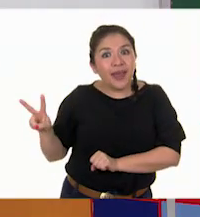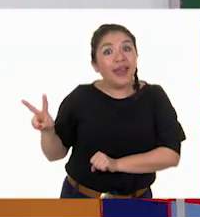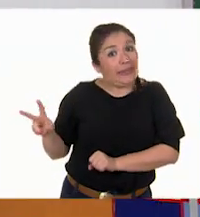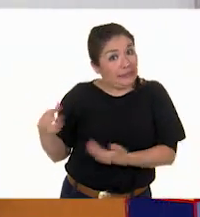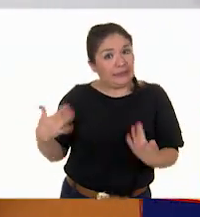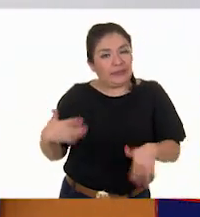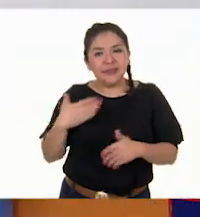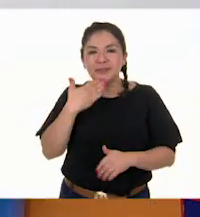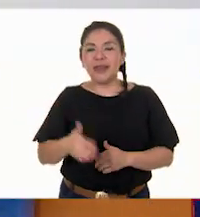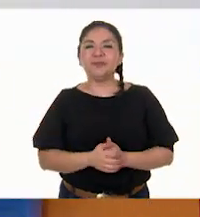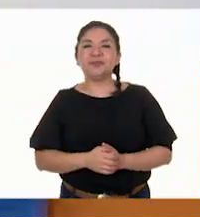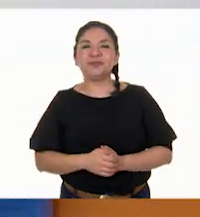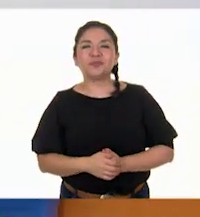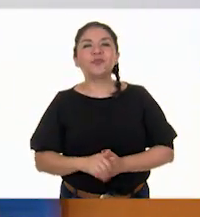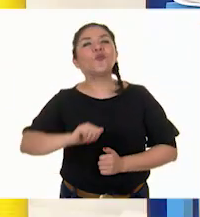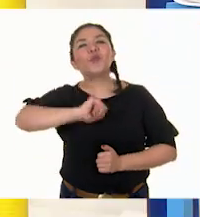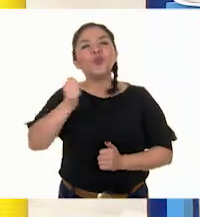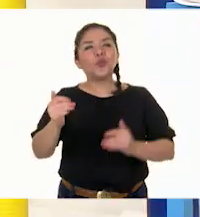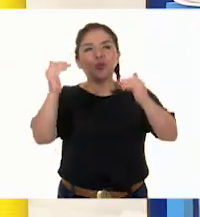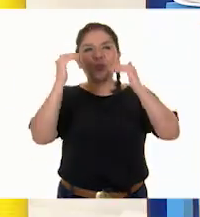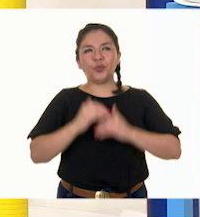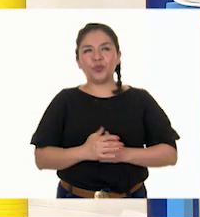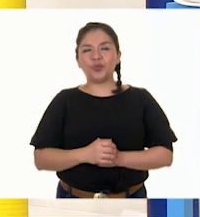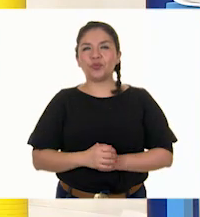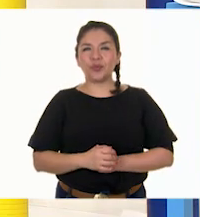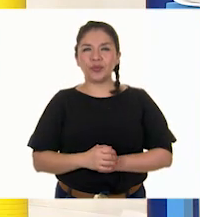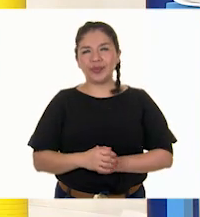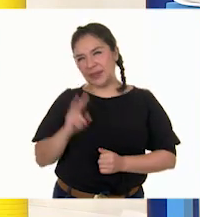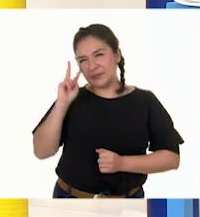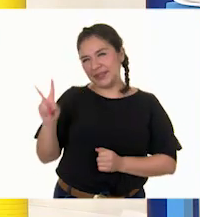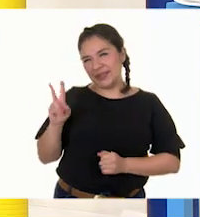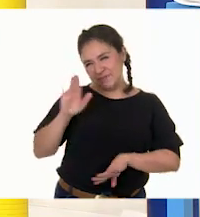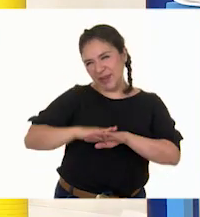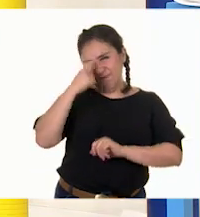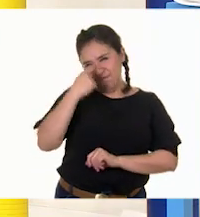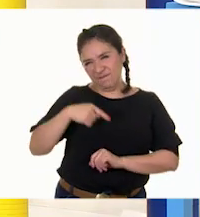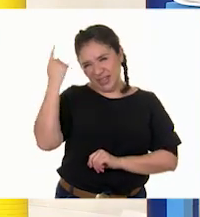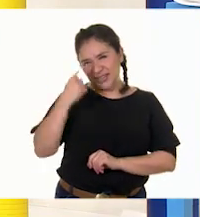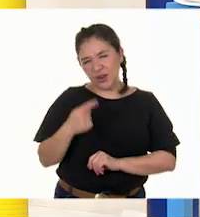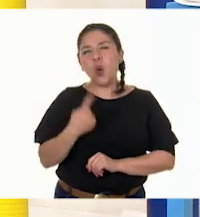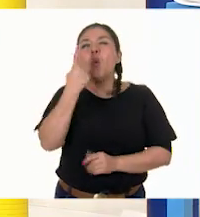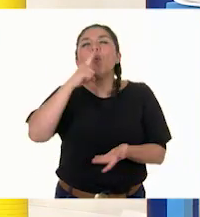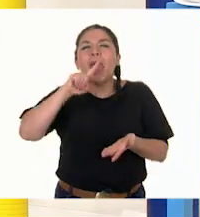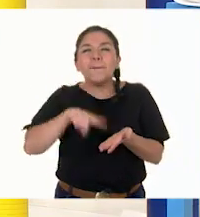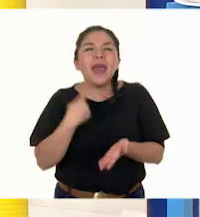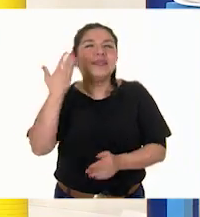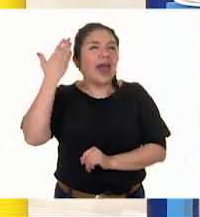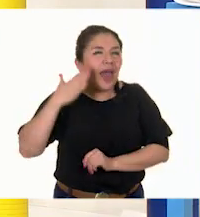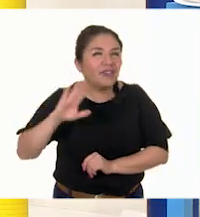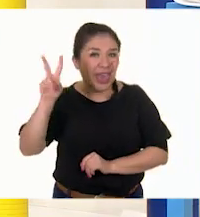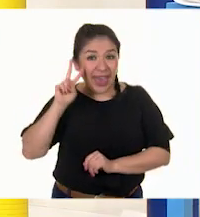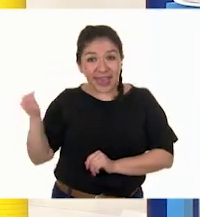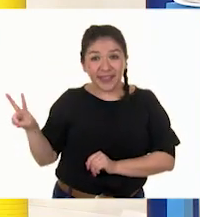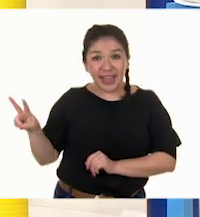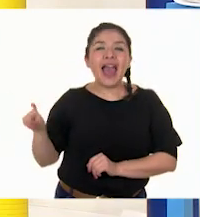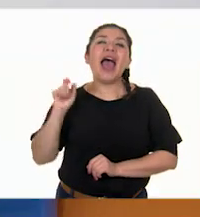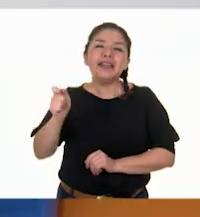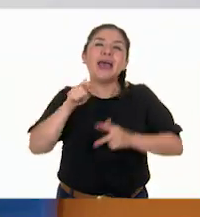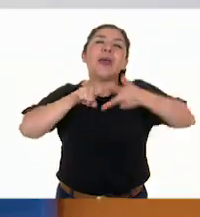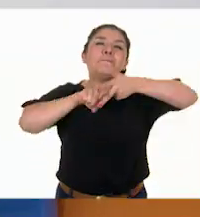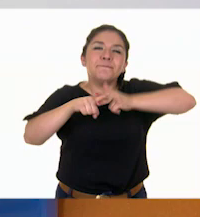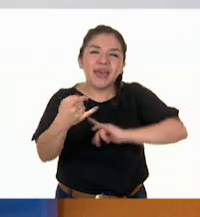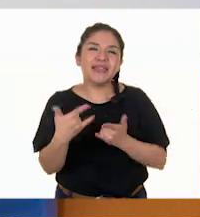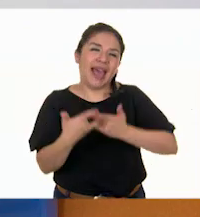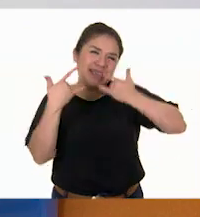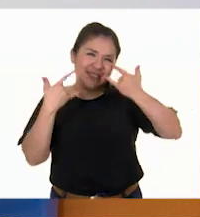bien. Esta. Creo que está sencilla. Sí. Había una vez. Ese es para iniciar